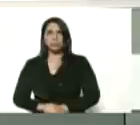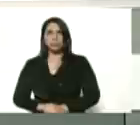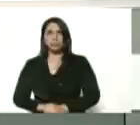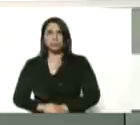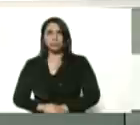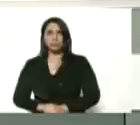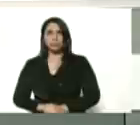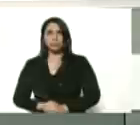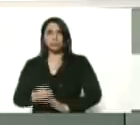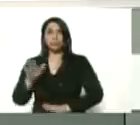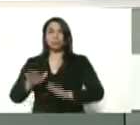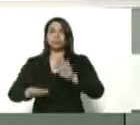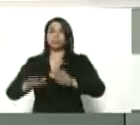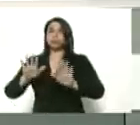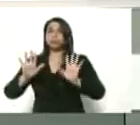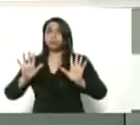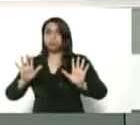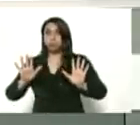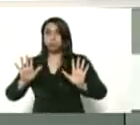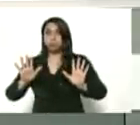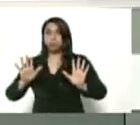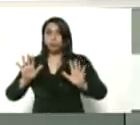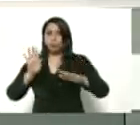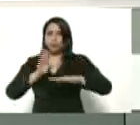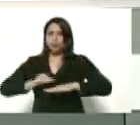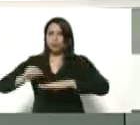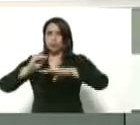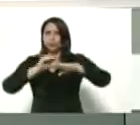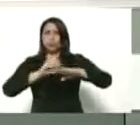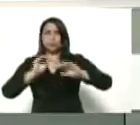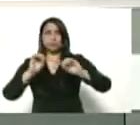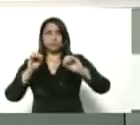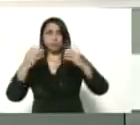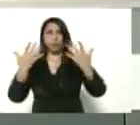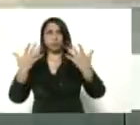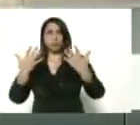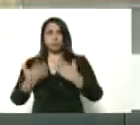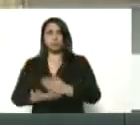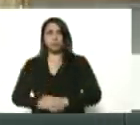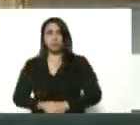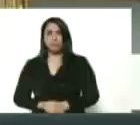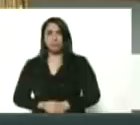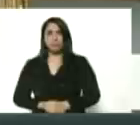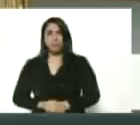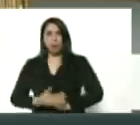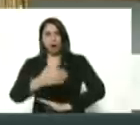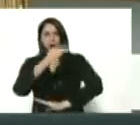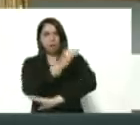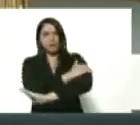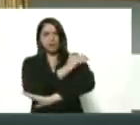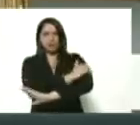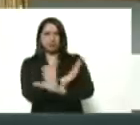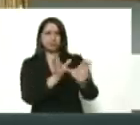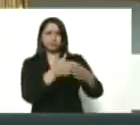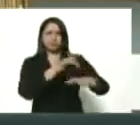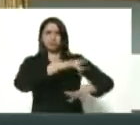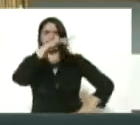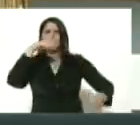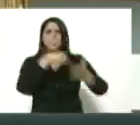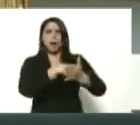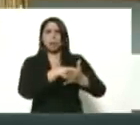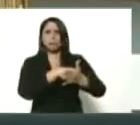Y dependía de una convocatoria que lograra desde la oposición extremista y